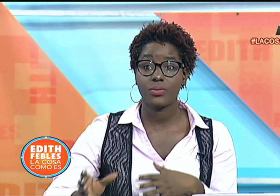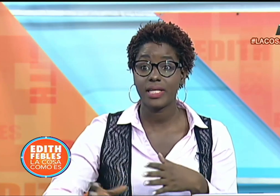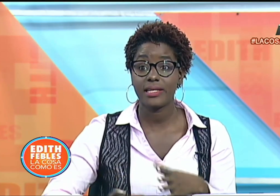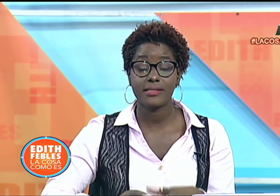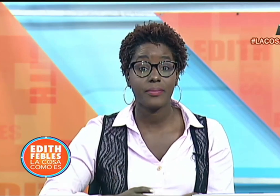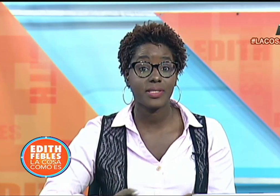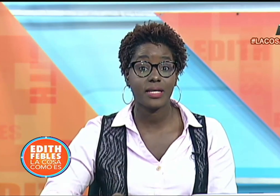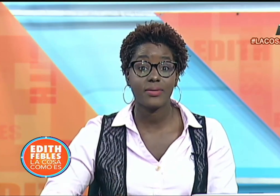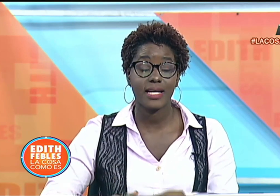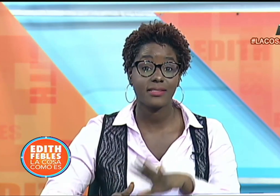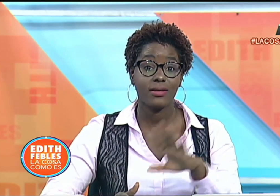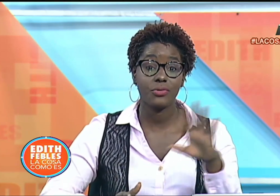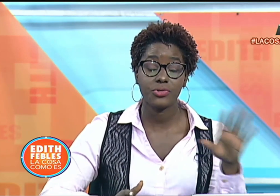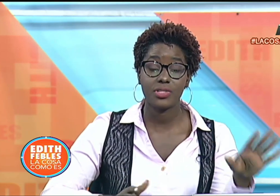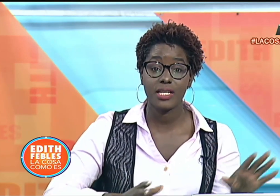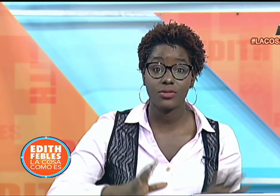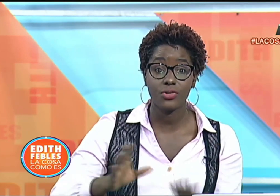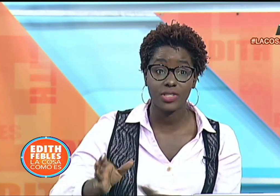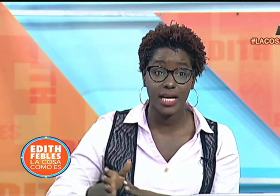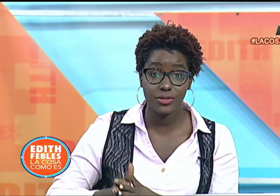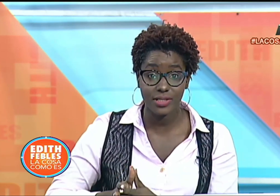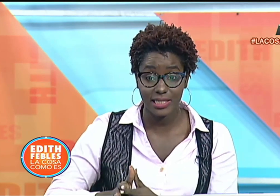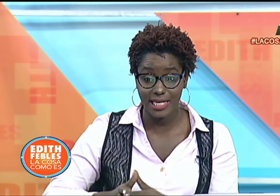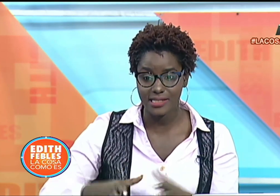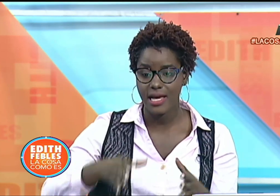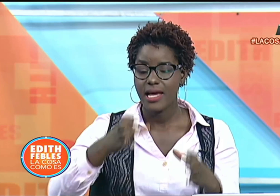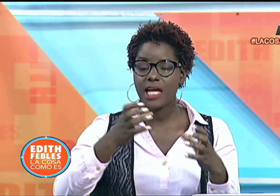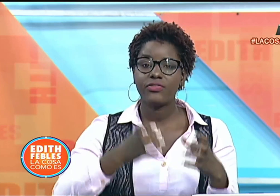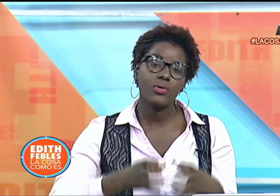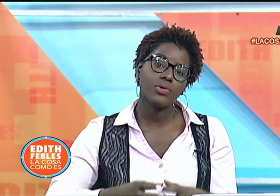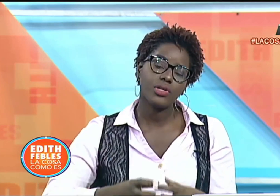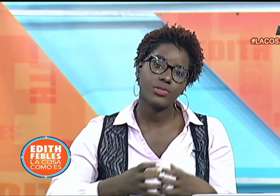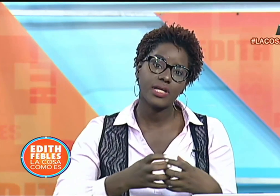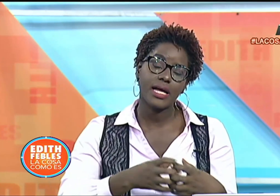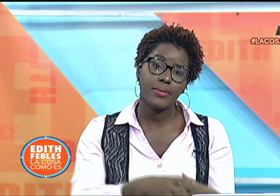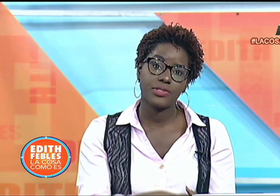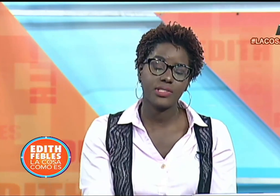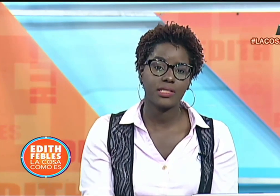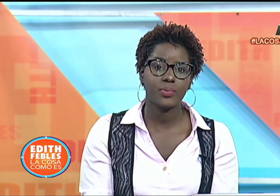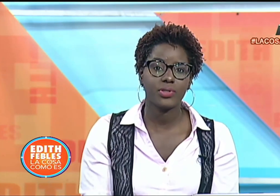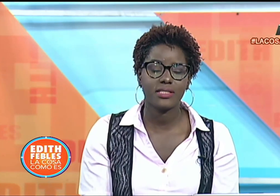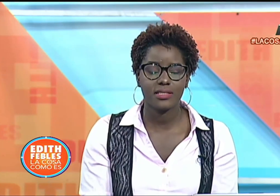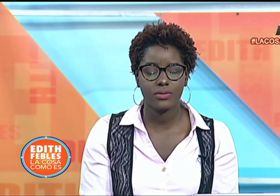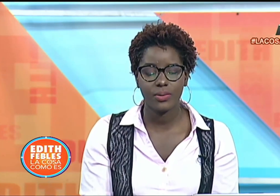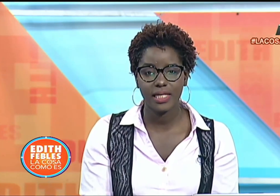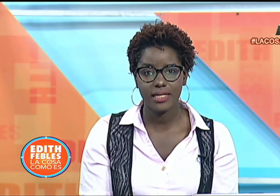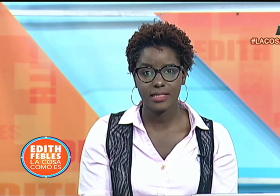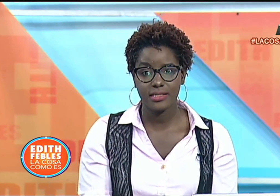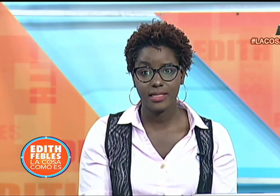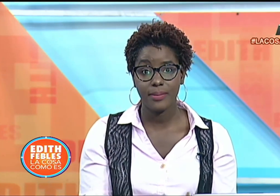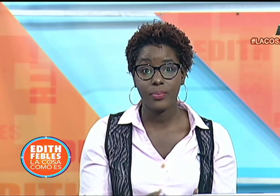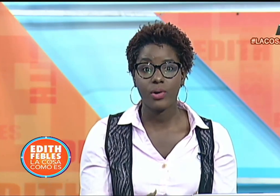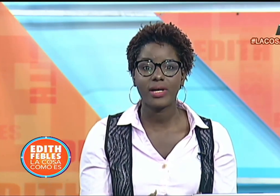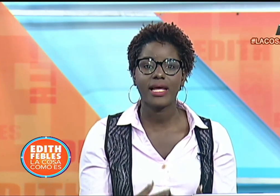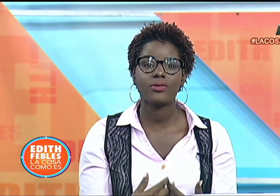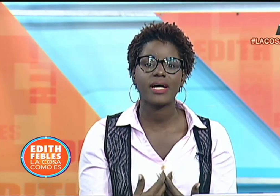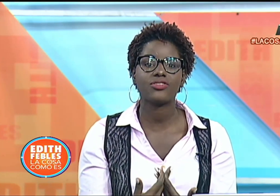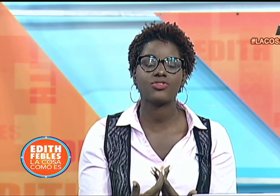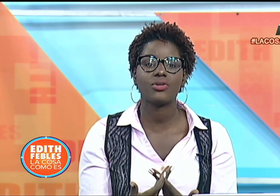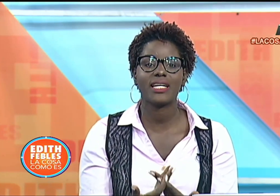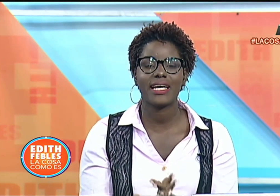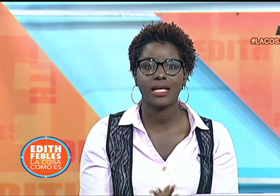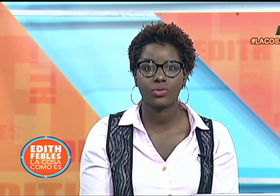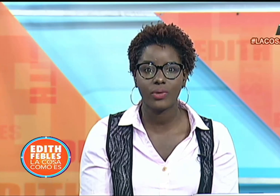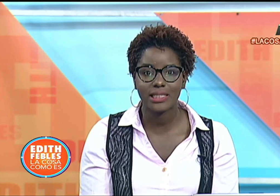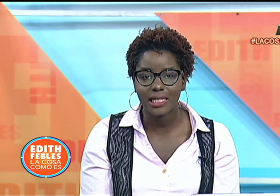protestas juveniles que empezaron hace unos 10, 11 años atrás. Él fue uno de los que encabezó esas protestas juveniles en Chile por la